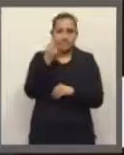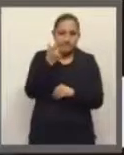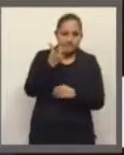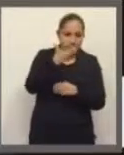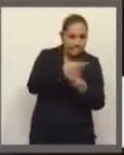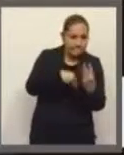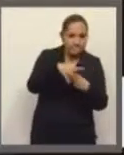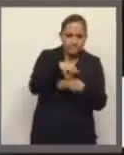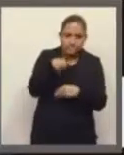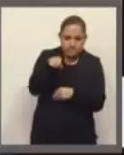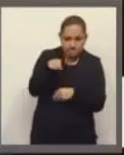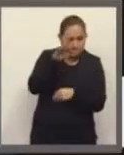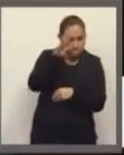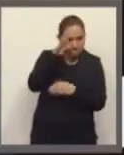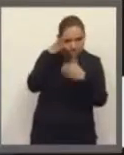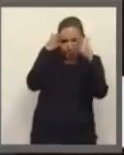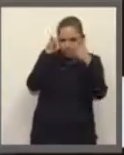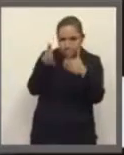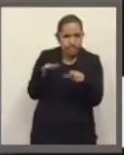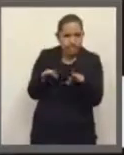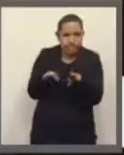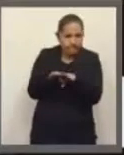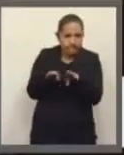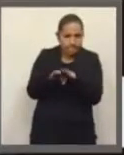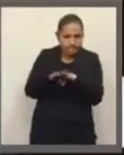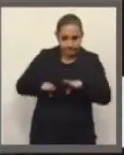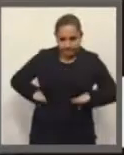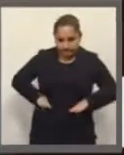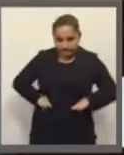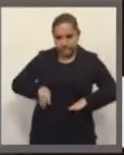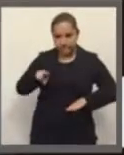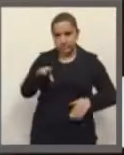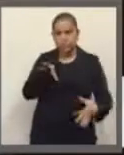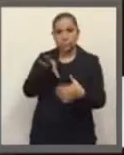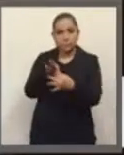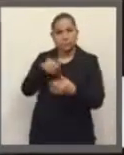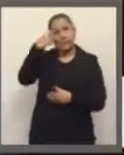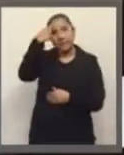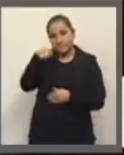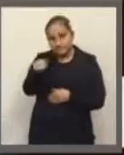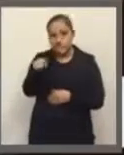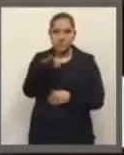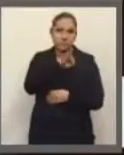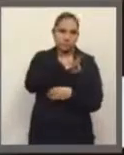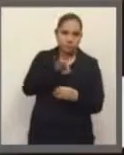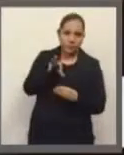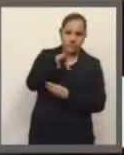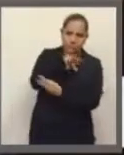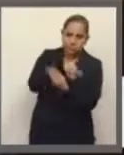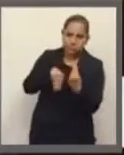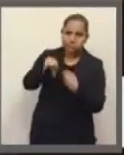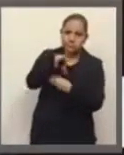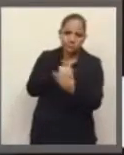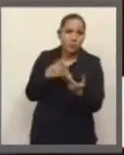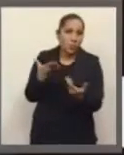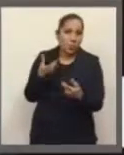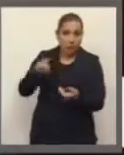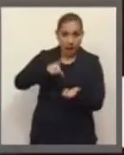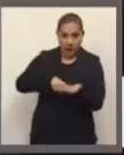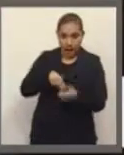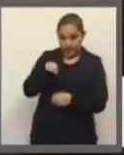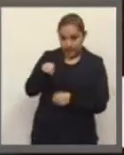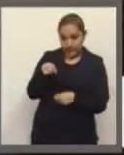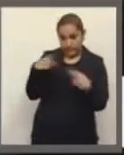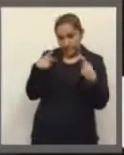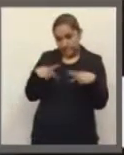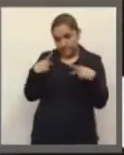permitan el desarrollo que además aproveche las potencialidades de los miles de migrantes